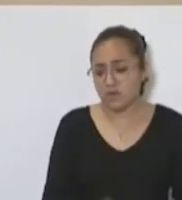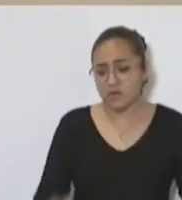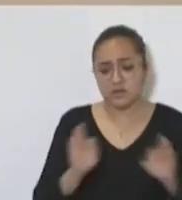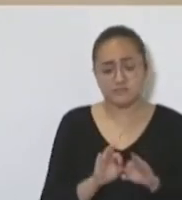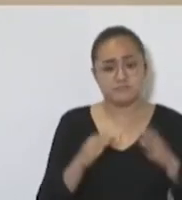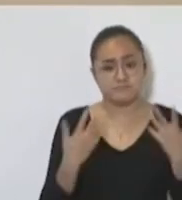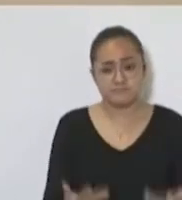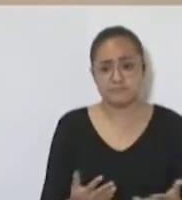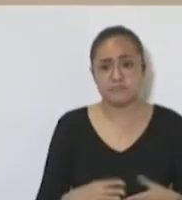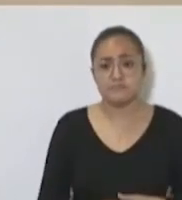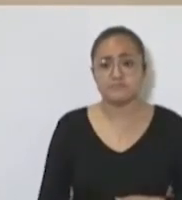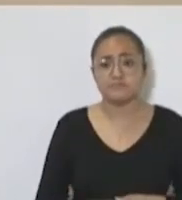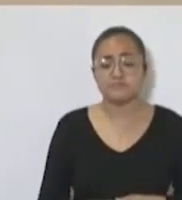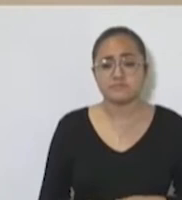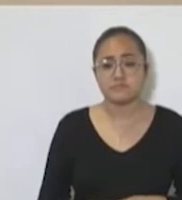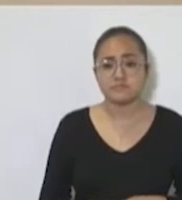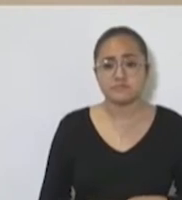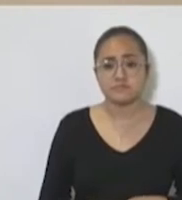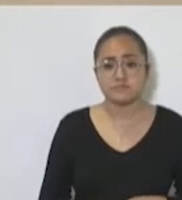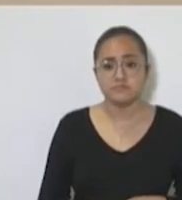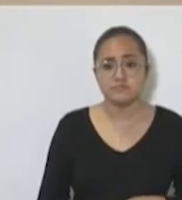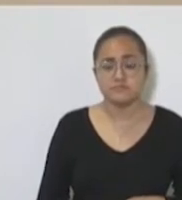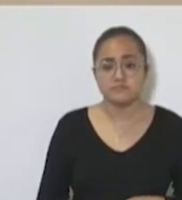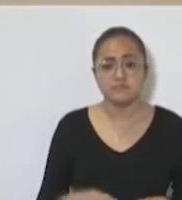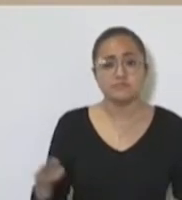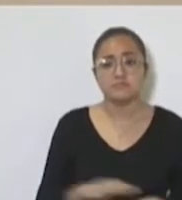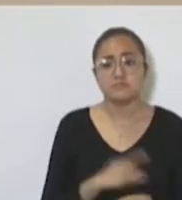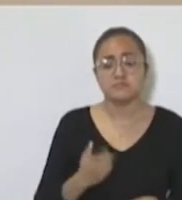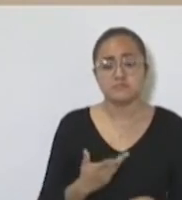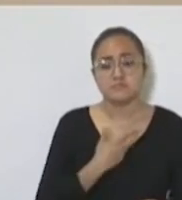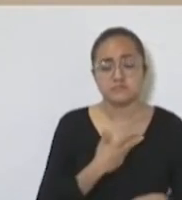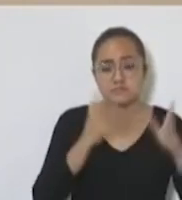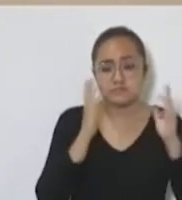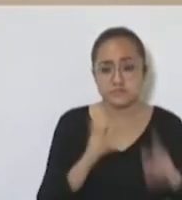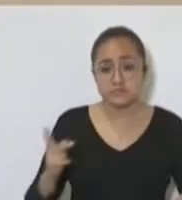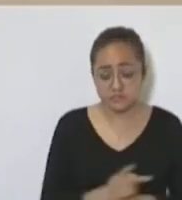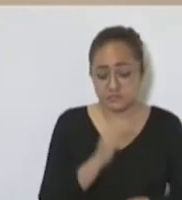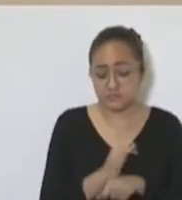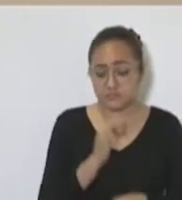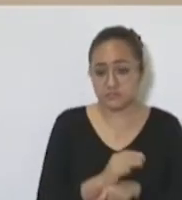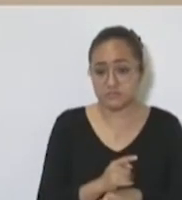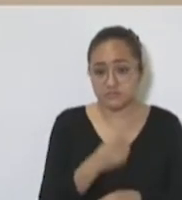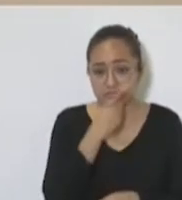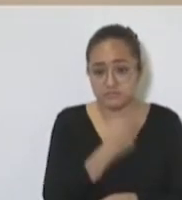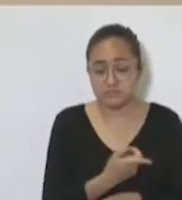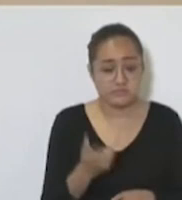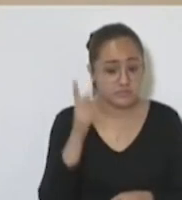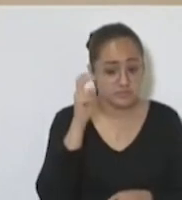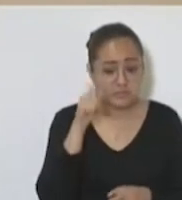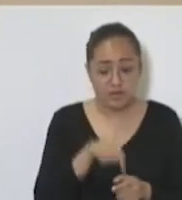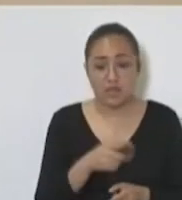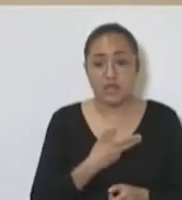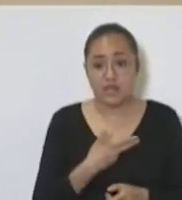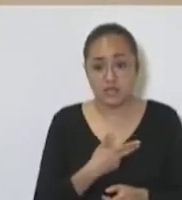debe de investigar porque el contenido de ese hecho que está revelado en este audio